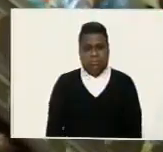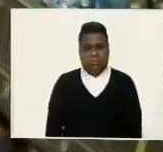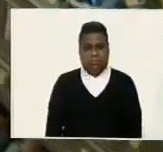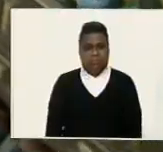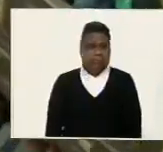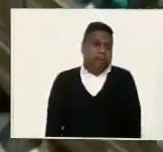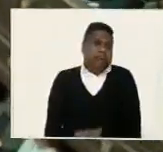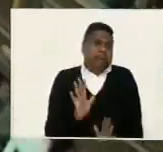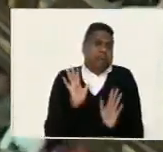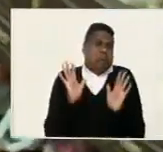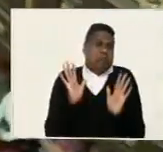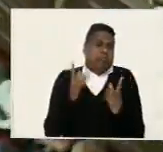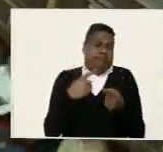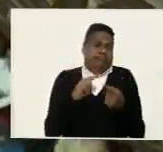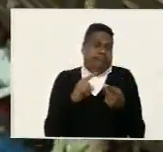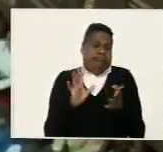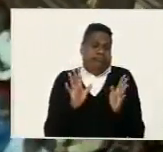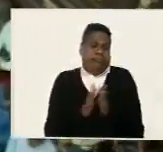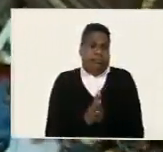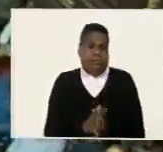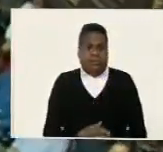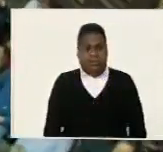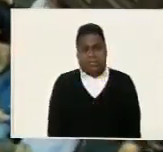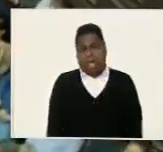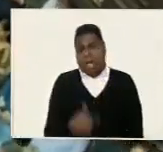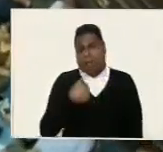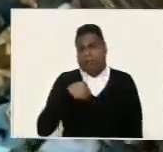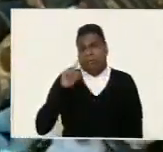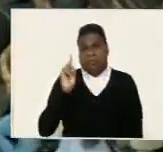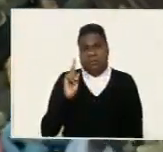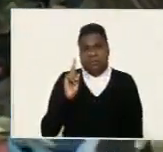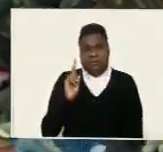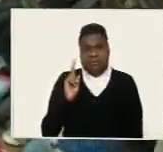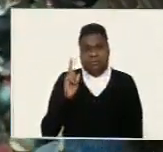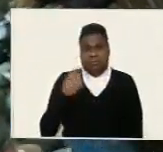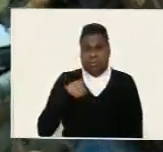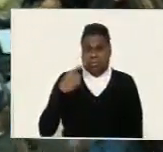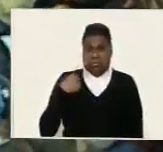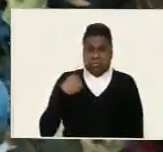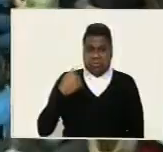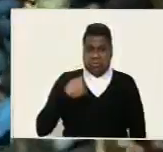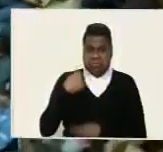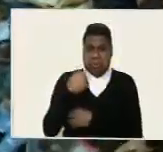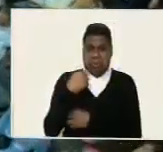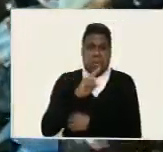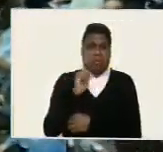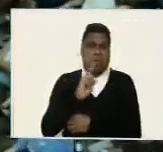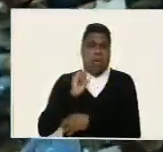Cosas, ¿no? Cosas. A mí, en verdad, yo no soy el sancionado, que está sancionado es el mazo.